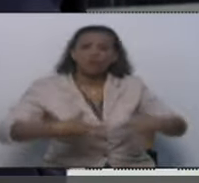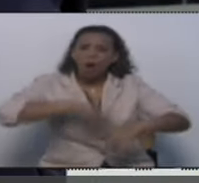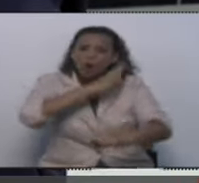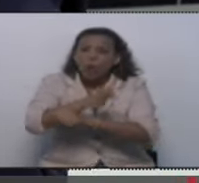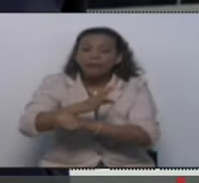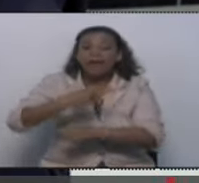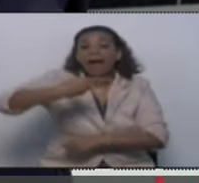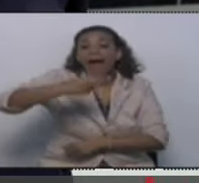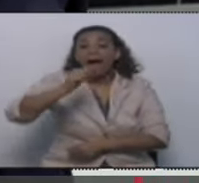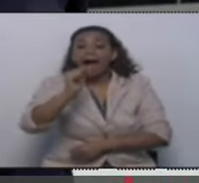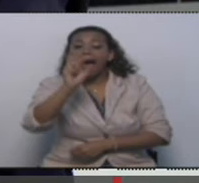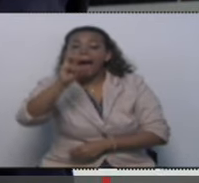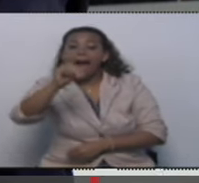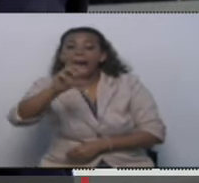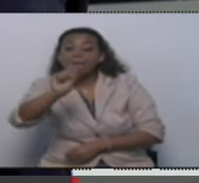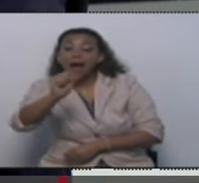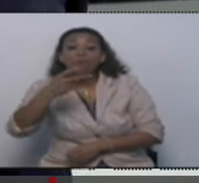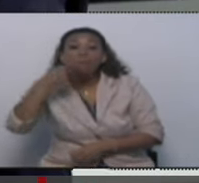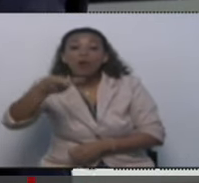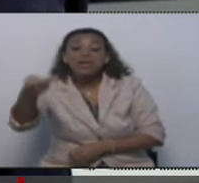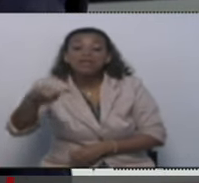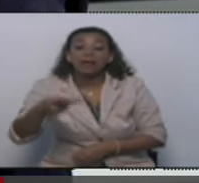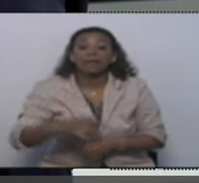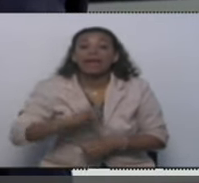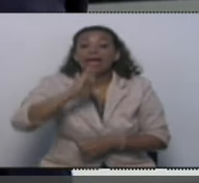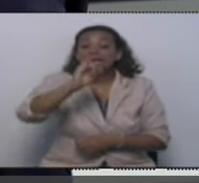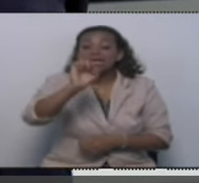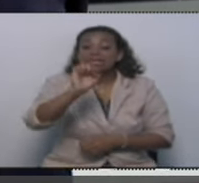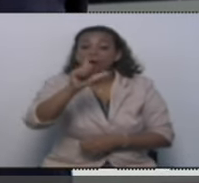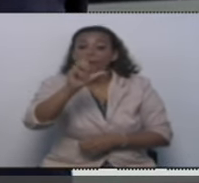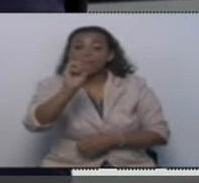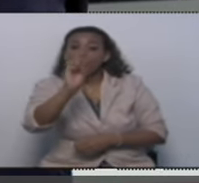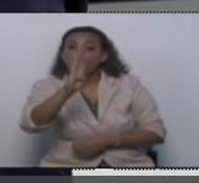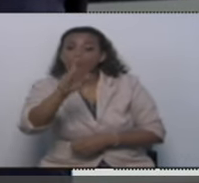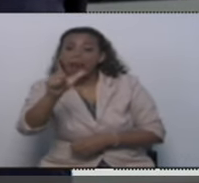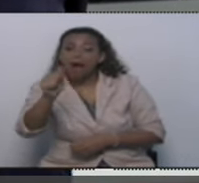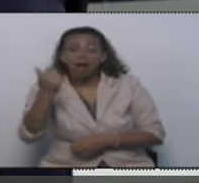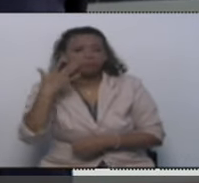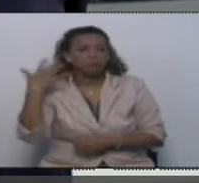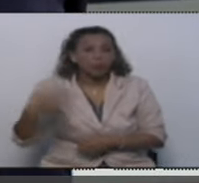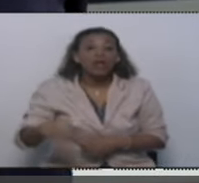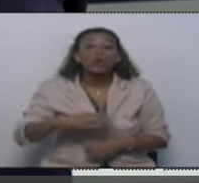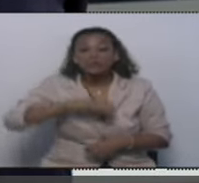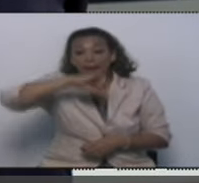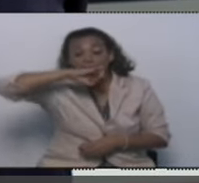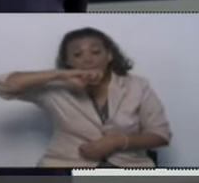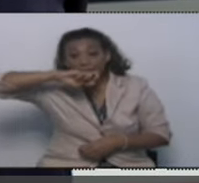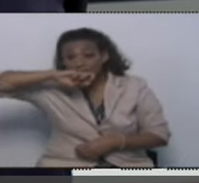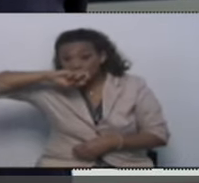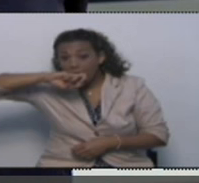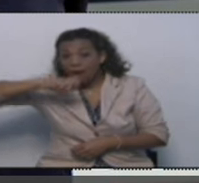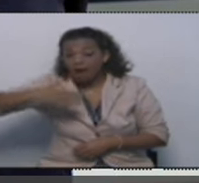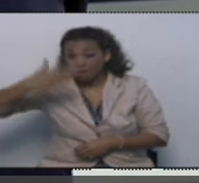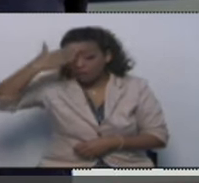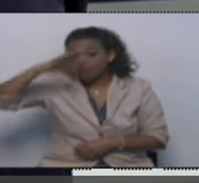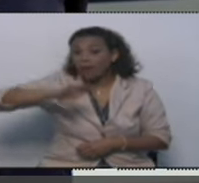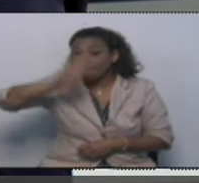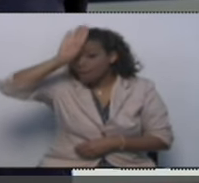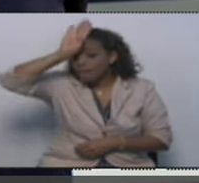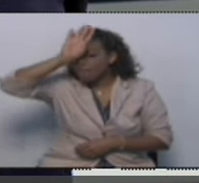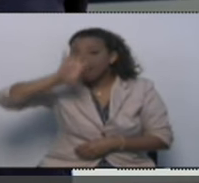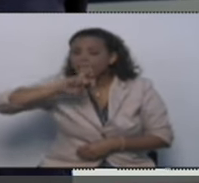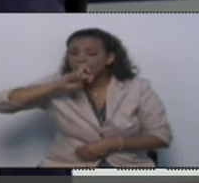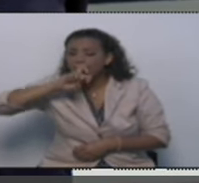Hamas, una guerra contra Hezbollah. ¿No? Lo decía el Papa Francisco, es